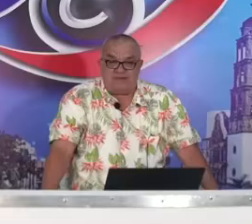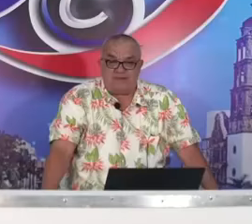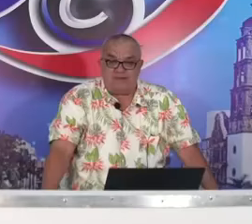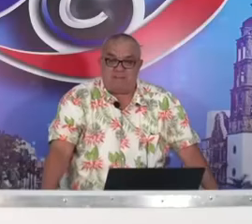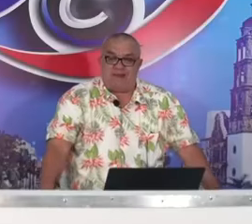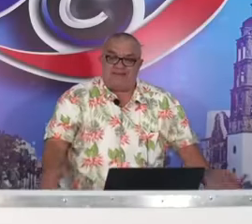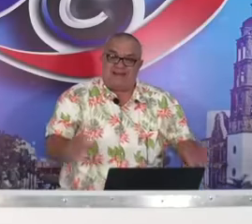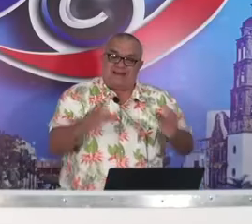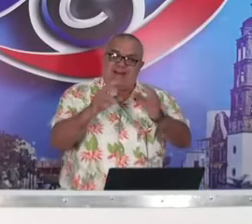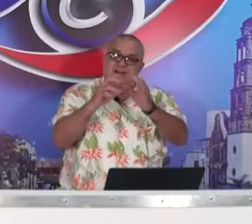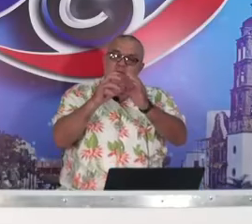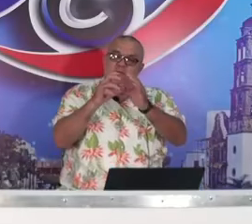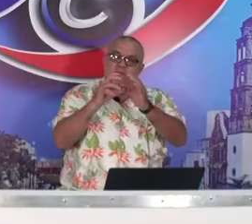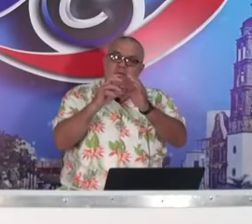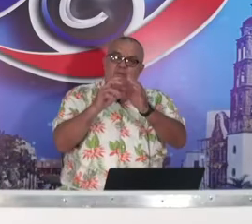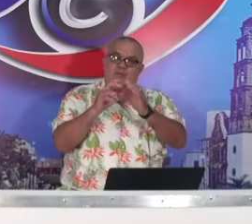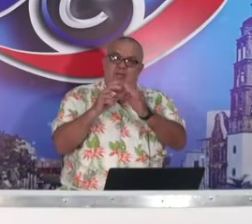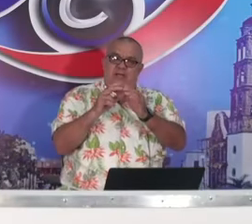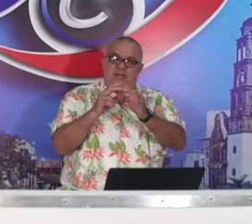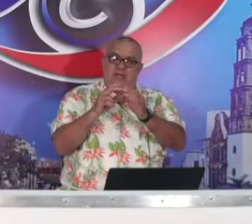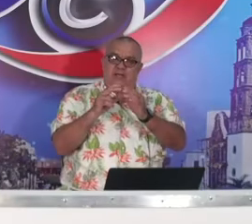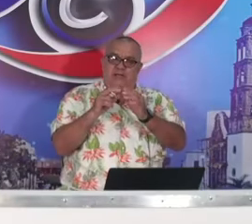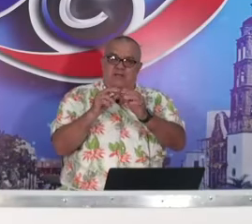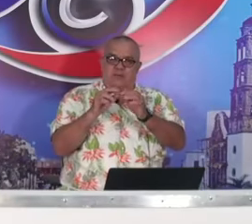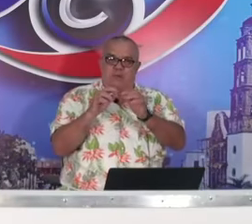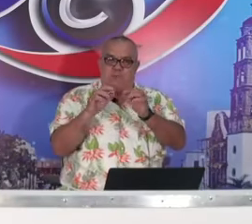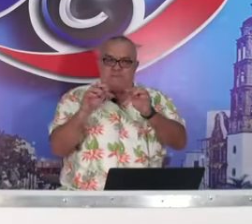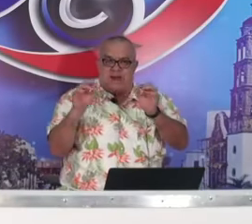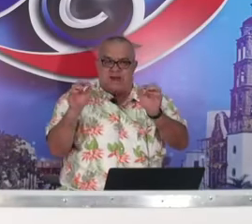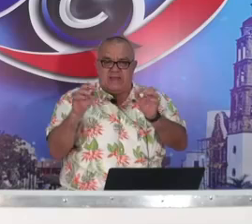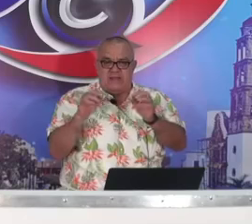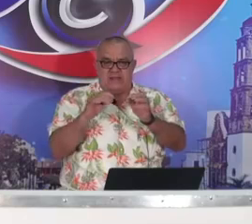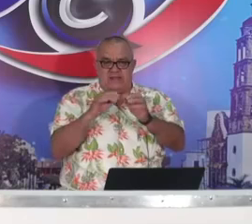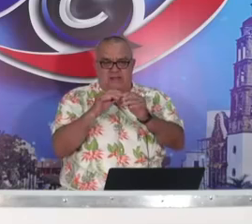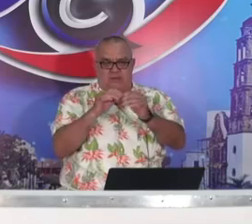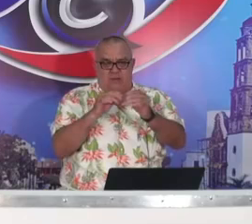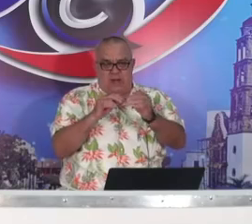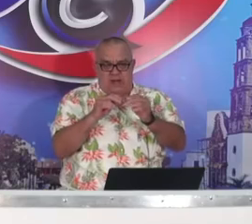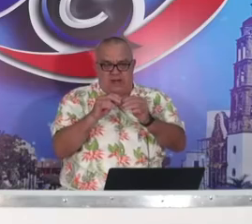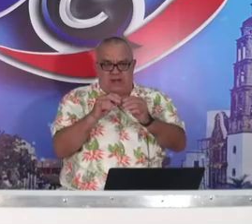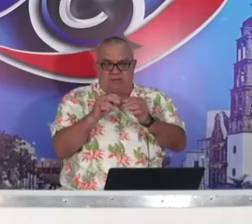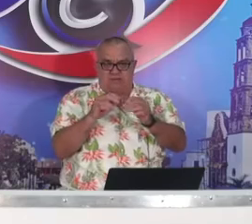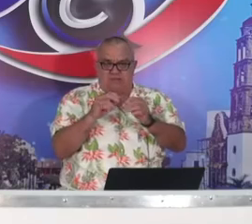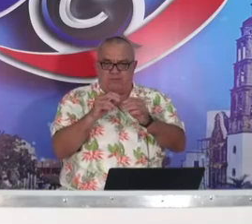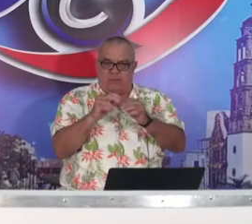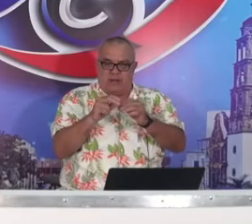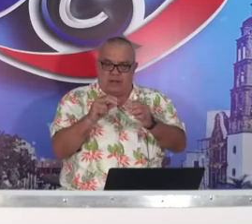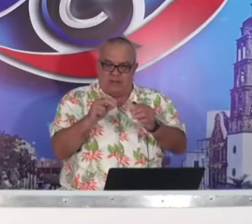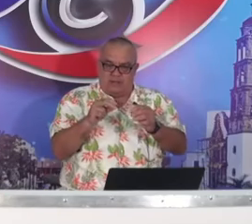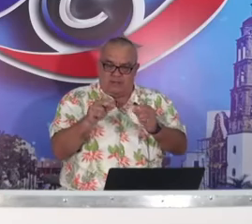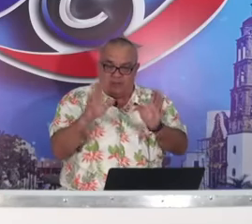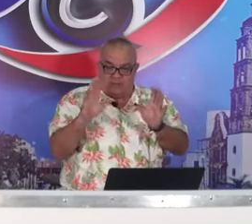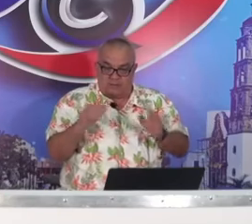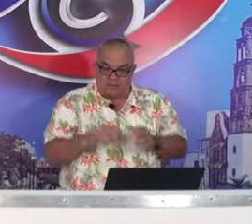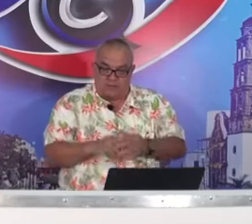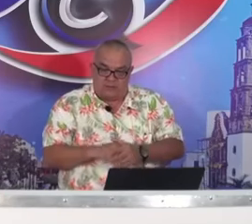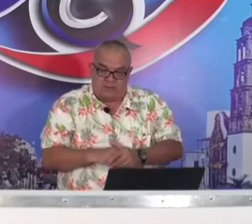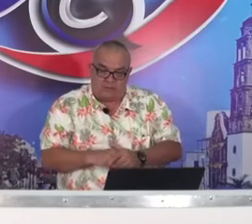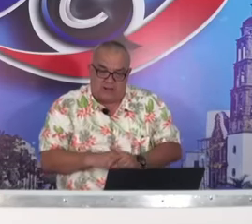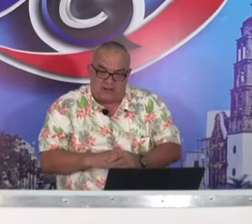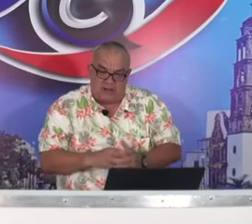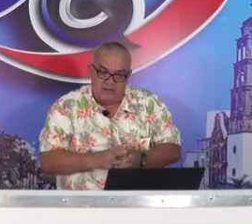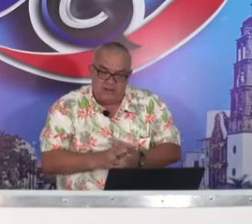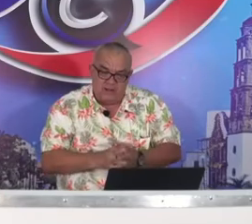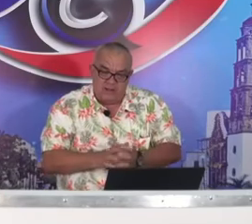Imagínense la paciencia para hacer cada uno de esos ponchallantas que son con varillas, doblarlas, soldarlas y todo. Mi